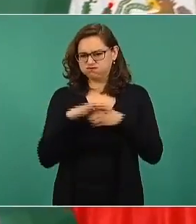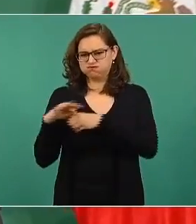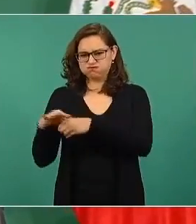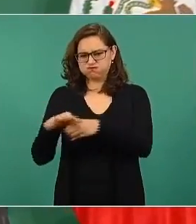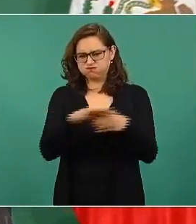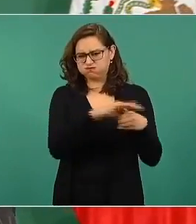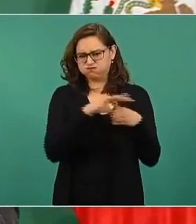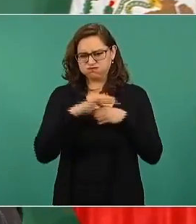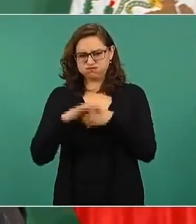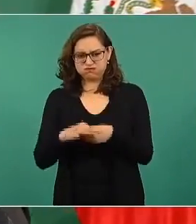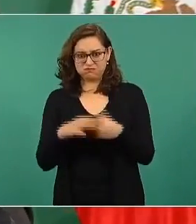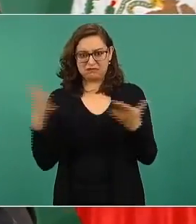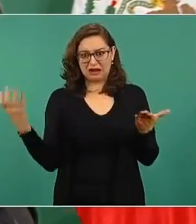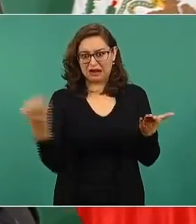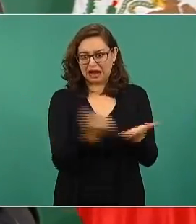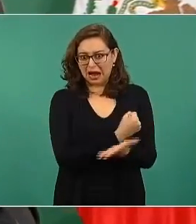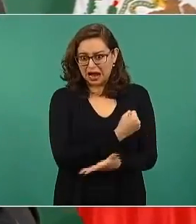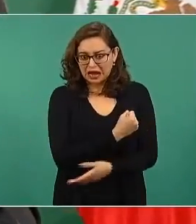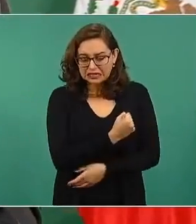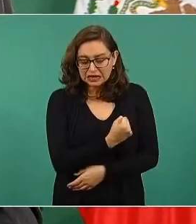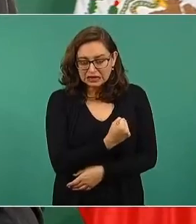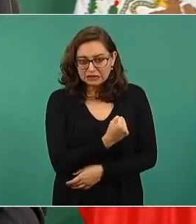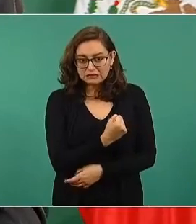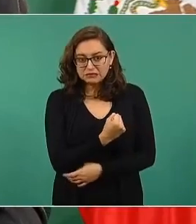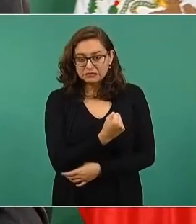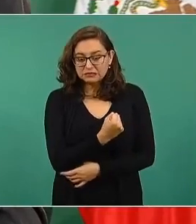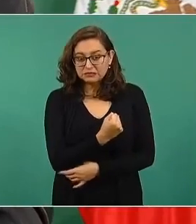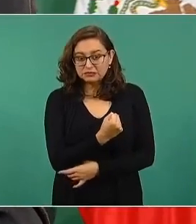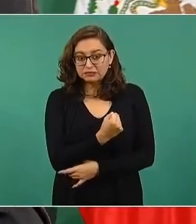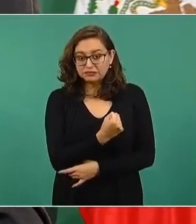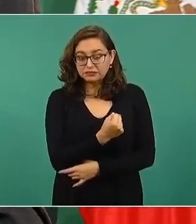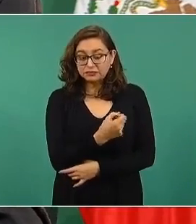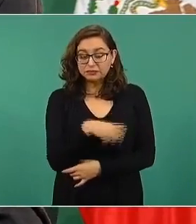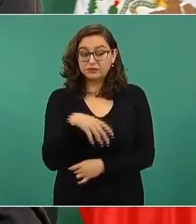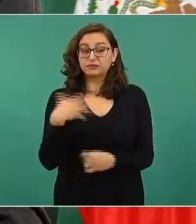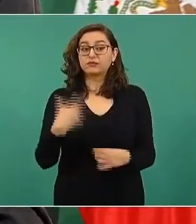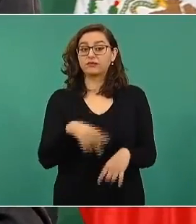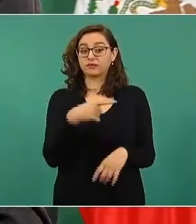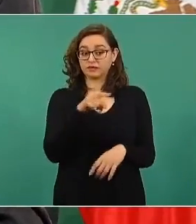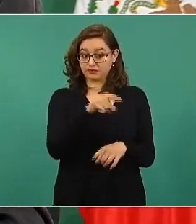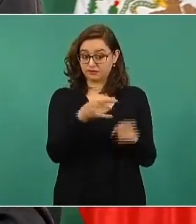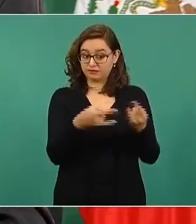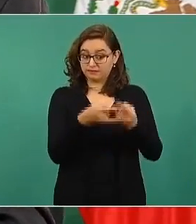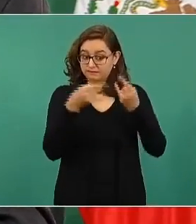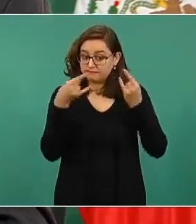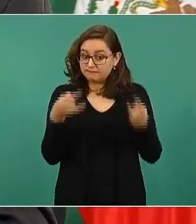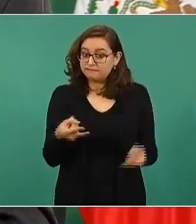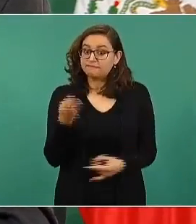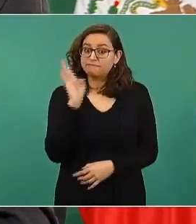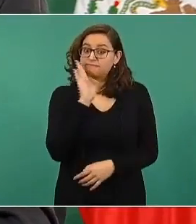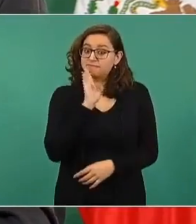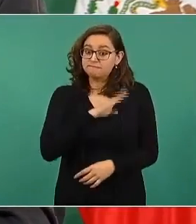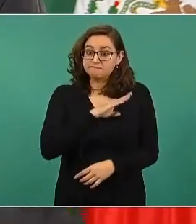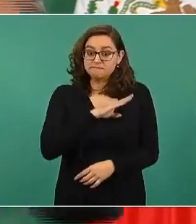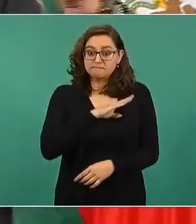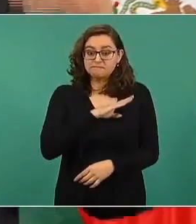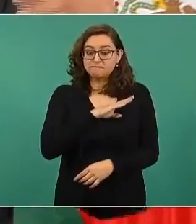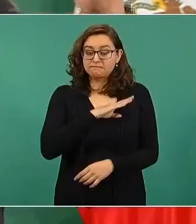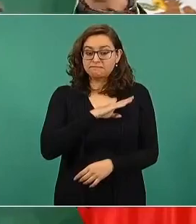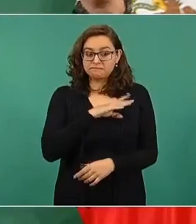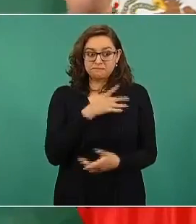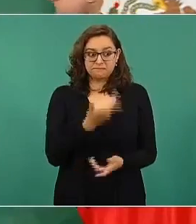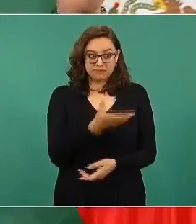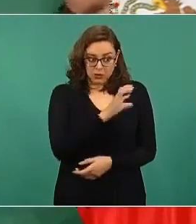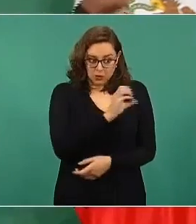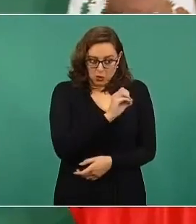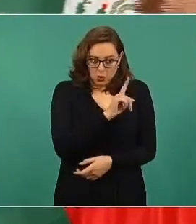Con esos antecedentes, no quiero mencionar otros, que asesinan